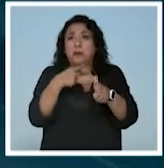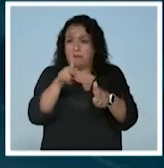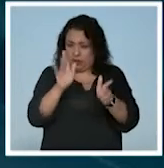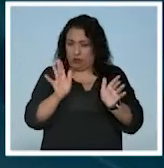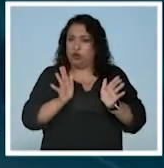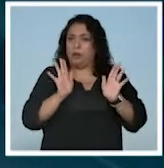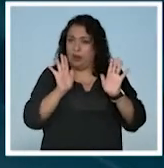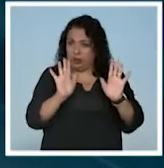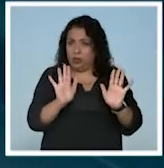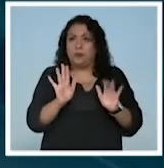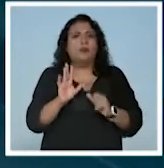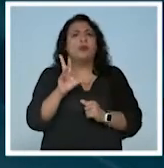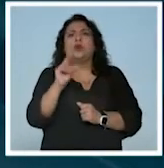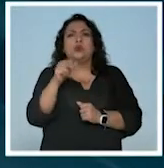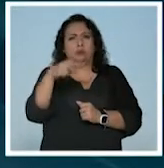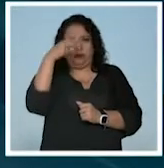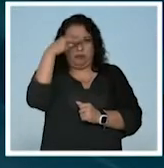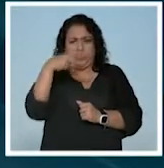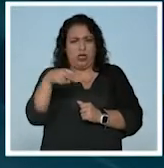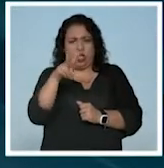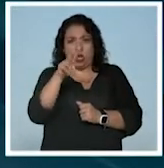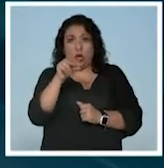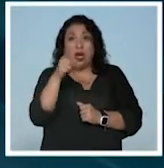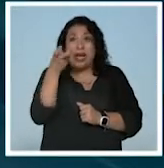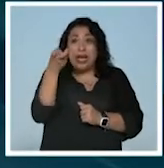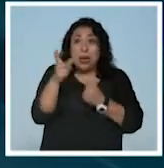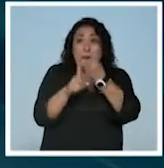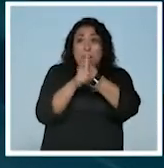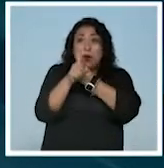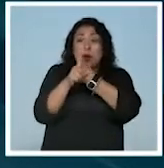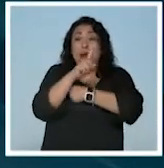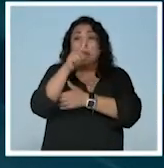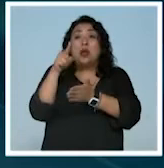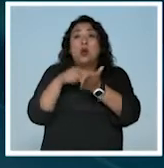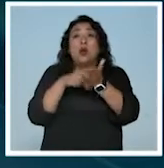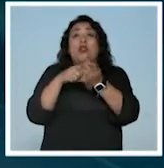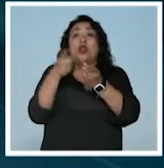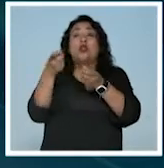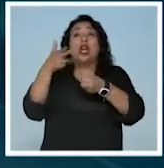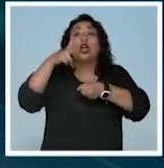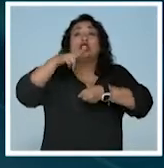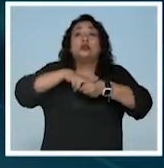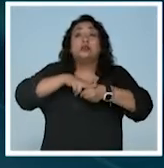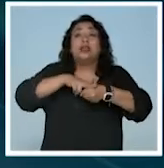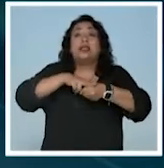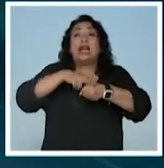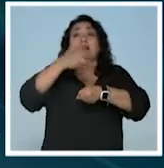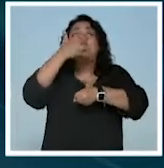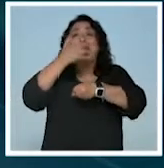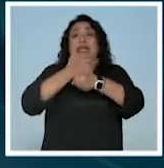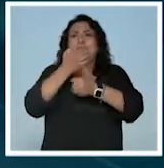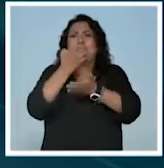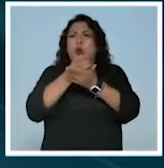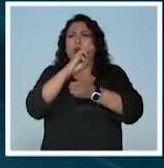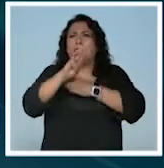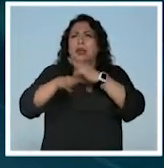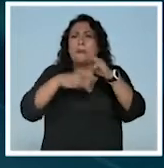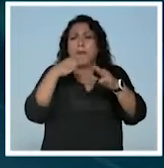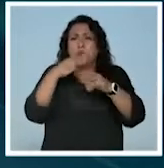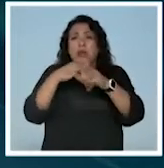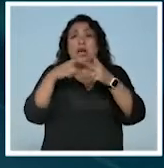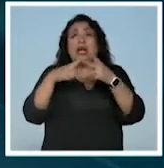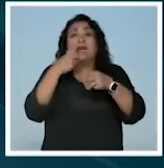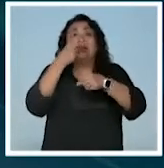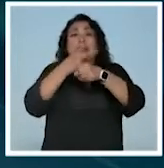sorprender. No hablamos de México. Esta situación priva en el sistema hospitalario de la quinta economía mundial y el